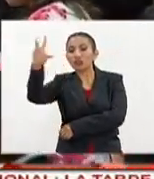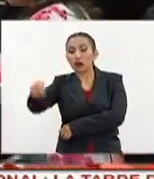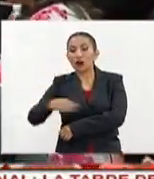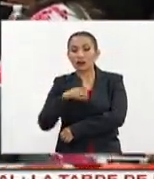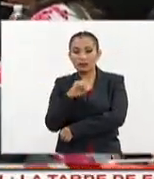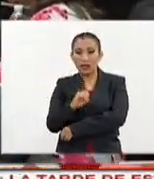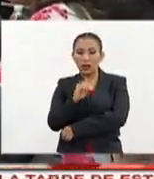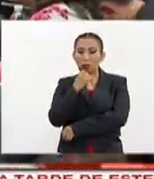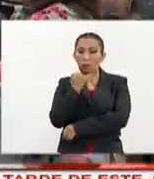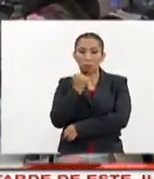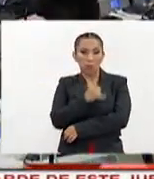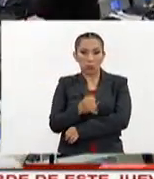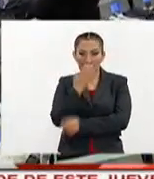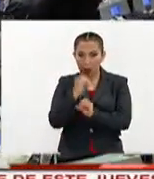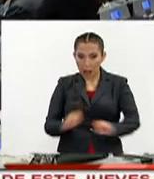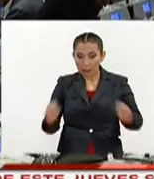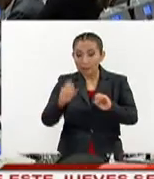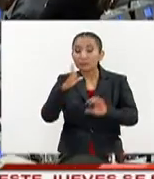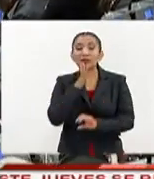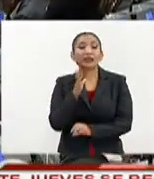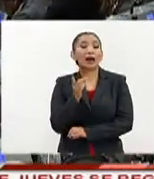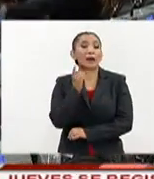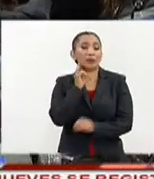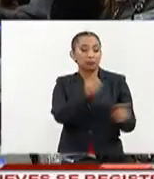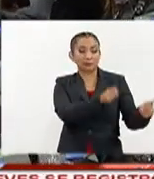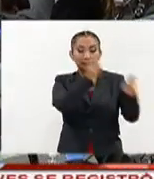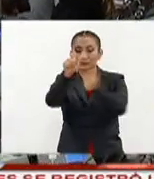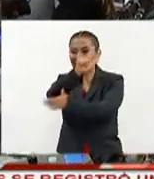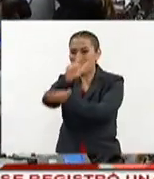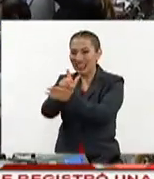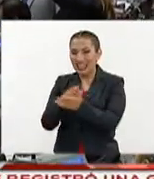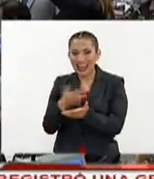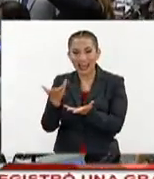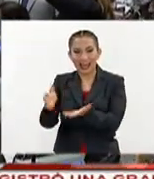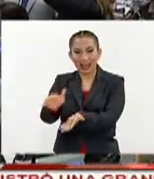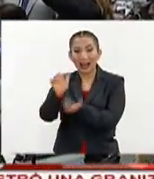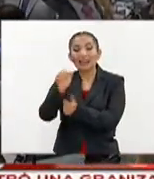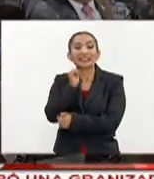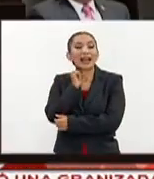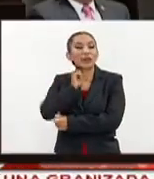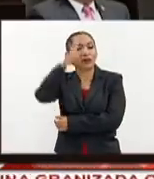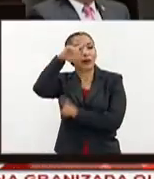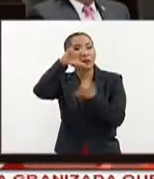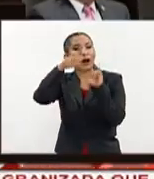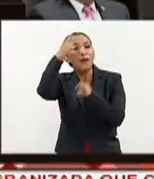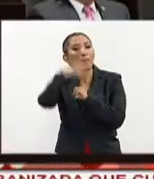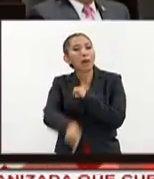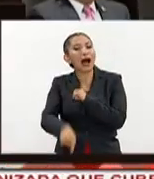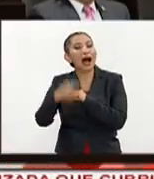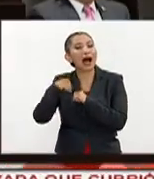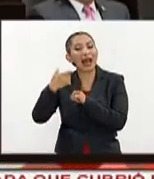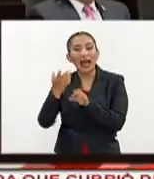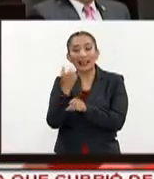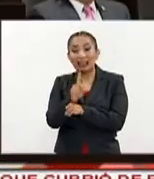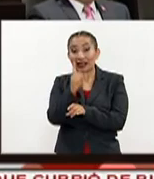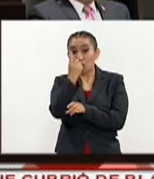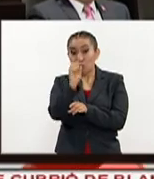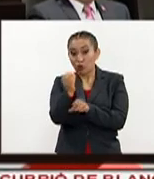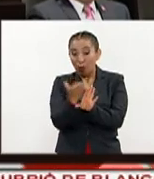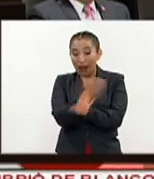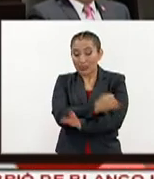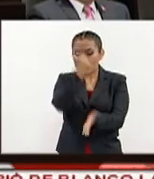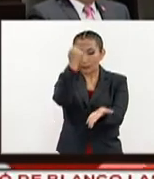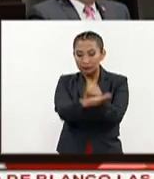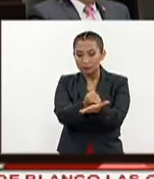y 0 abstenciones. La Cámara de Diputados turnará la Ley de Ingresos al Senado de la República para aprobarla antes del 31 de